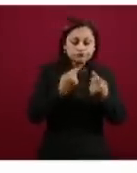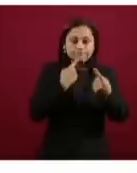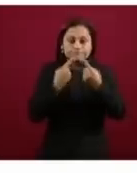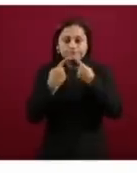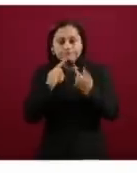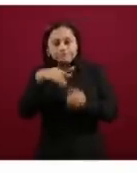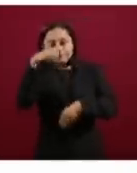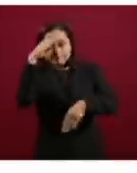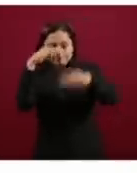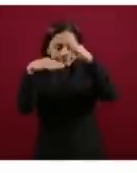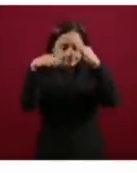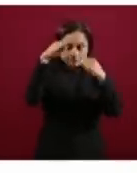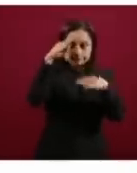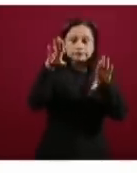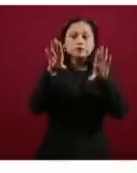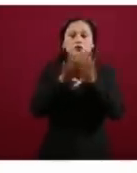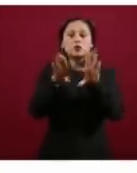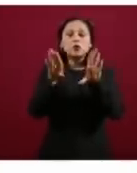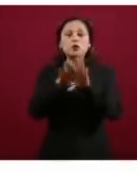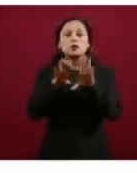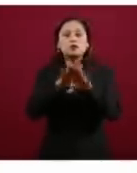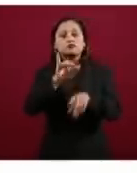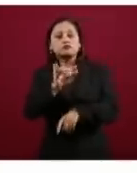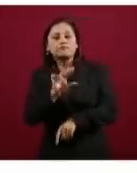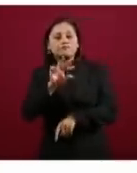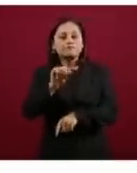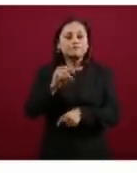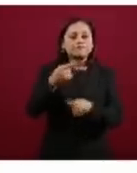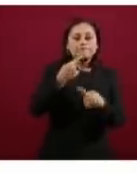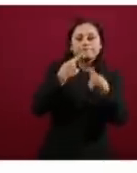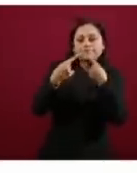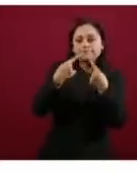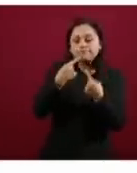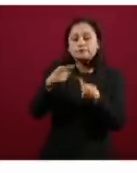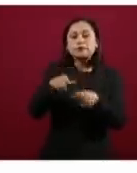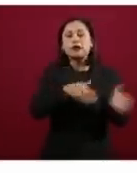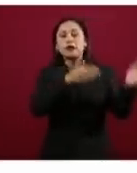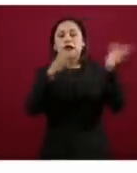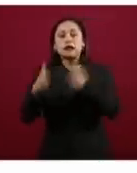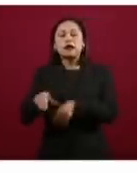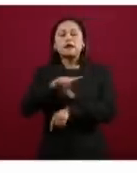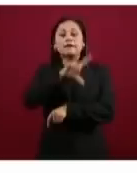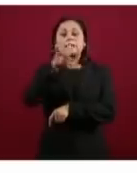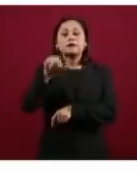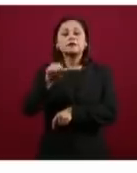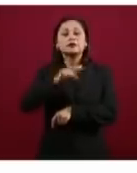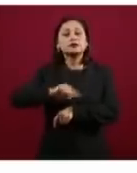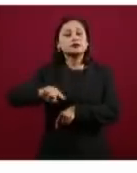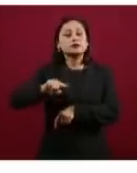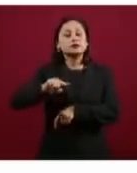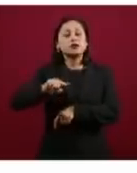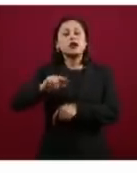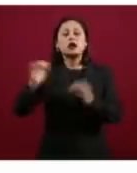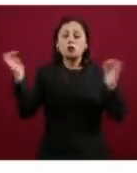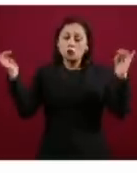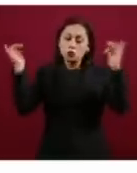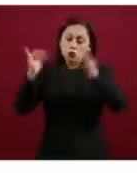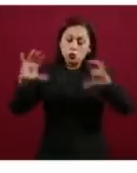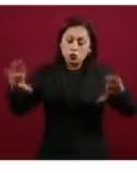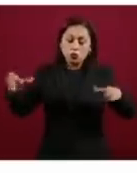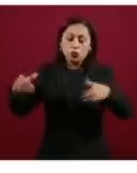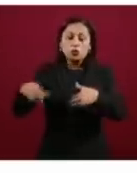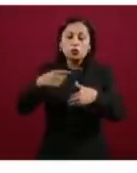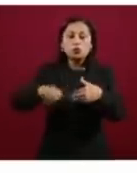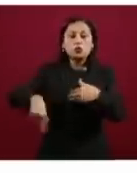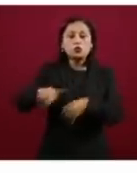asambleas respectivas. Y un tercer momento será ya la asamblea consultiva, que se realizará